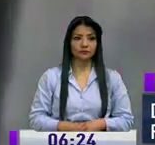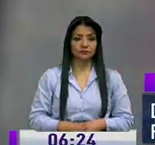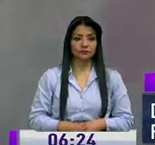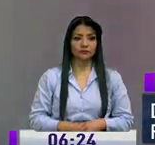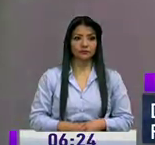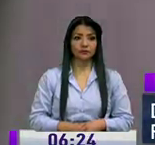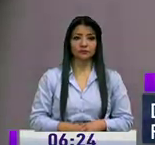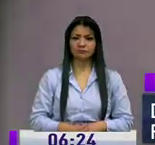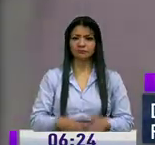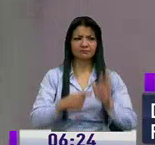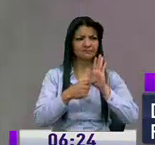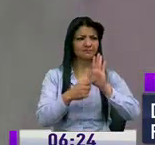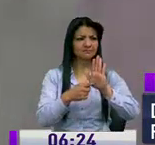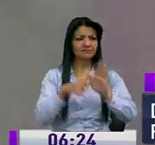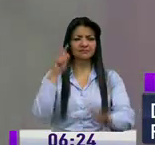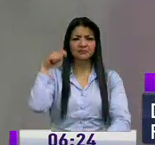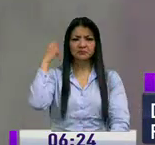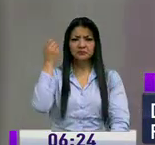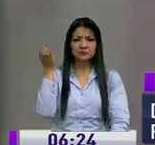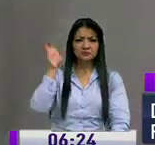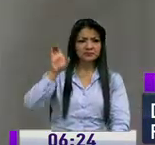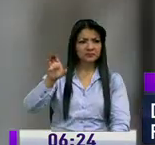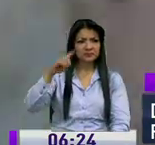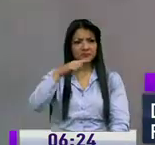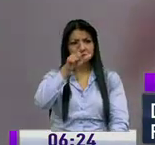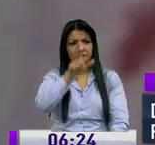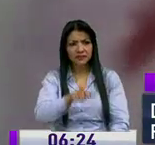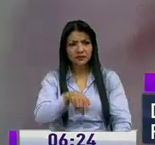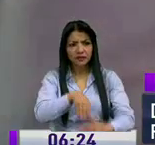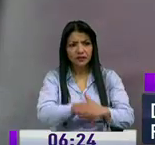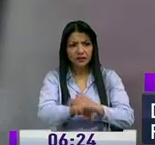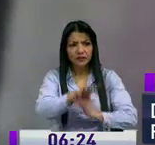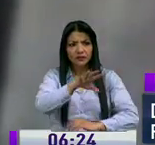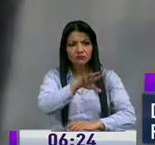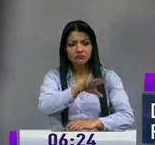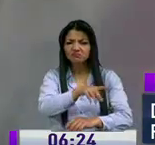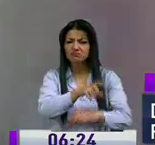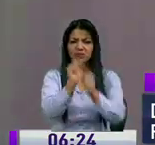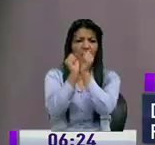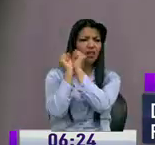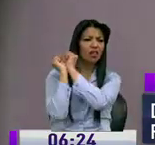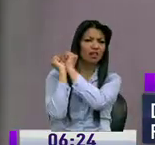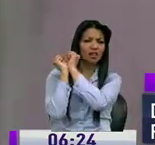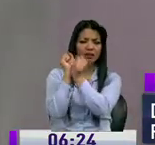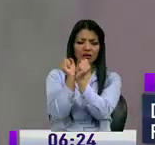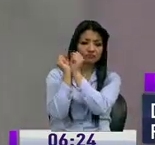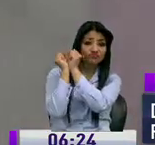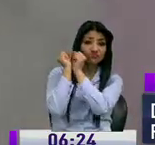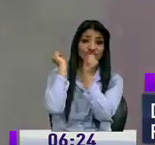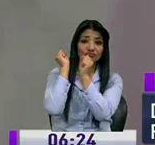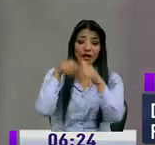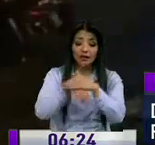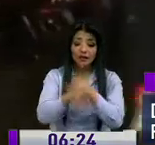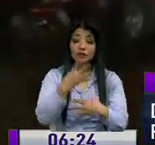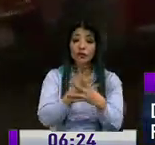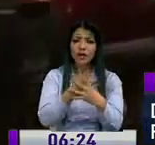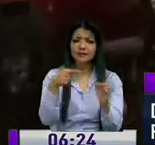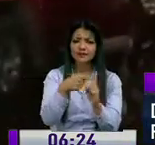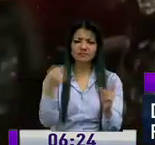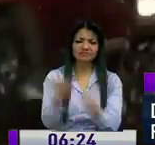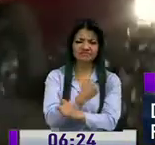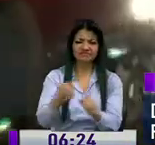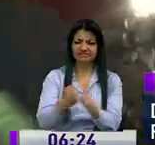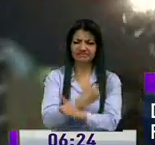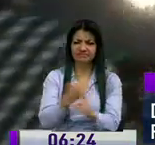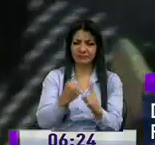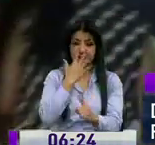En este video se observa a uno de los privados de libertad maniatado y ensangrentado dentro de una celda. Él, junto a